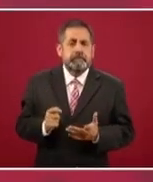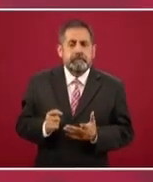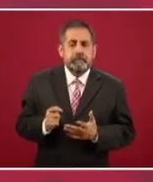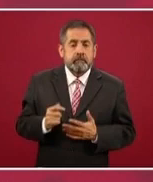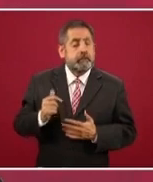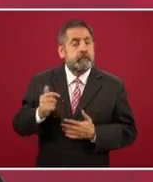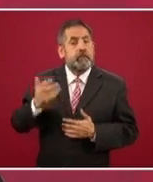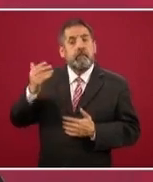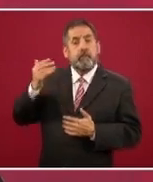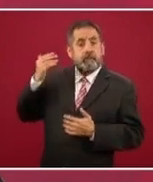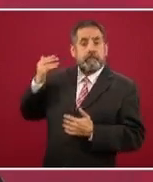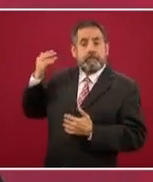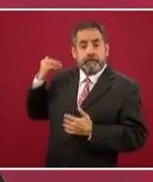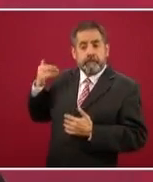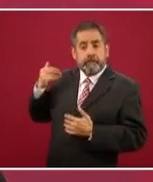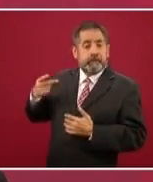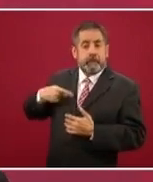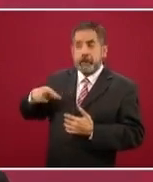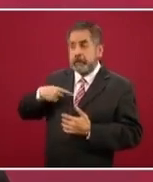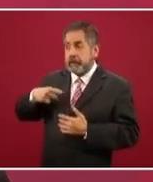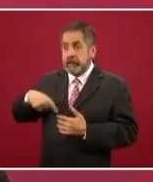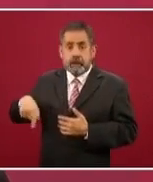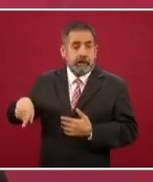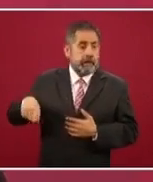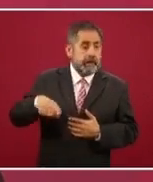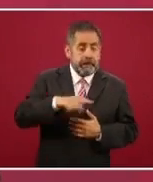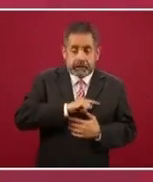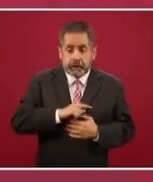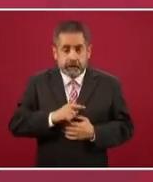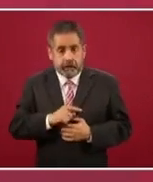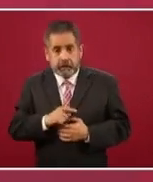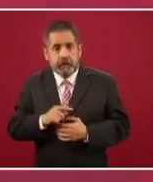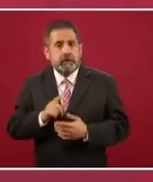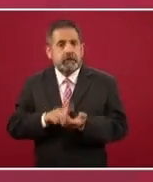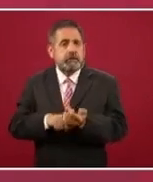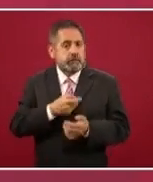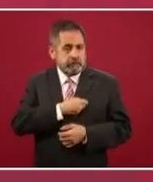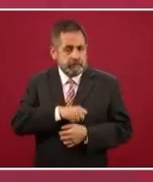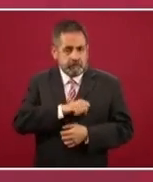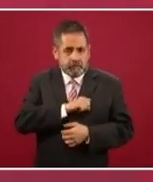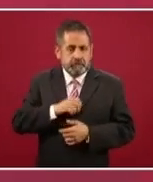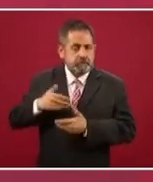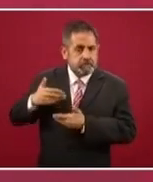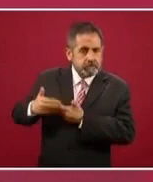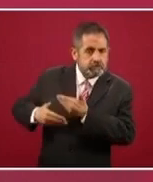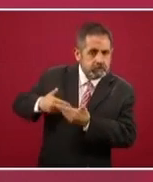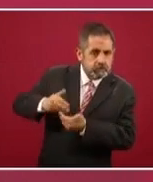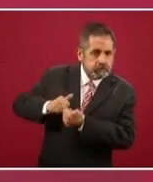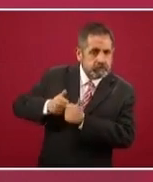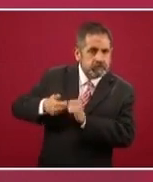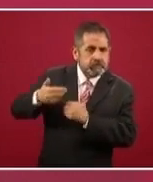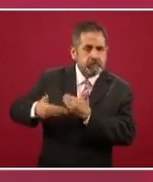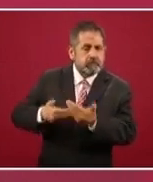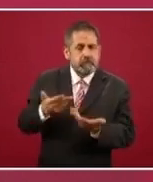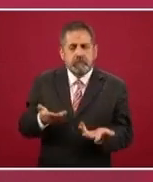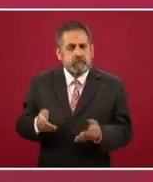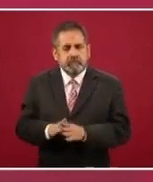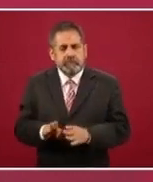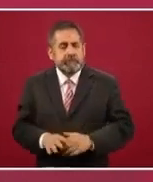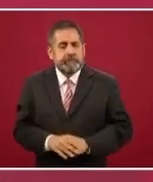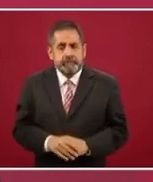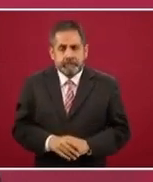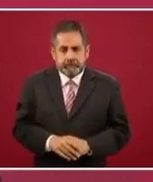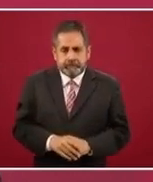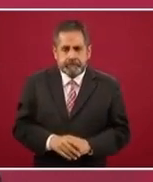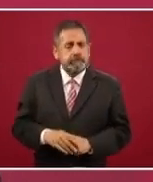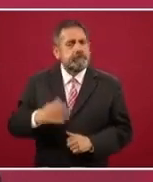venido evolucionando el problema de la salud, cómo antes